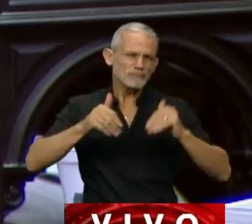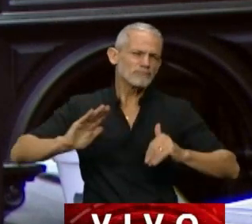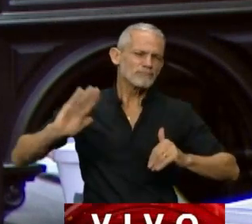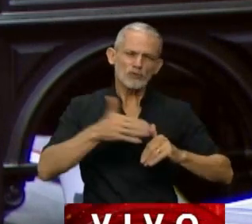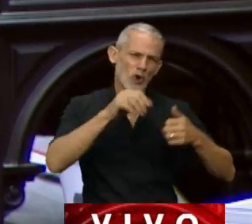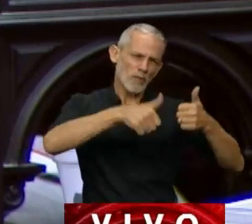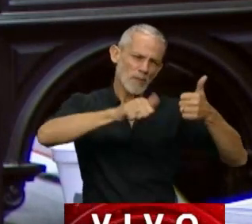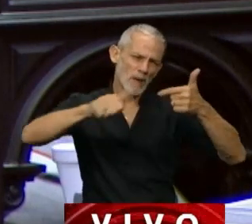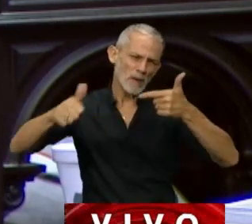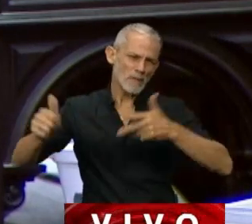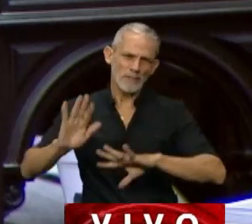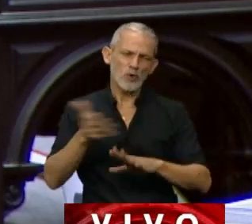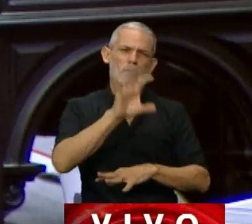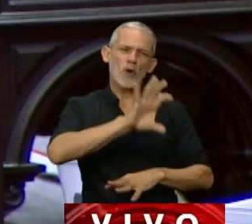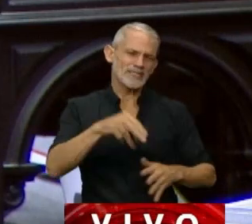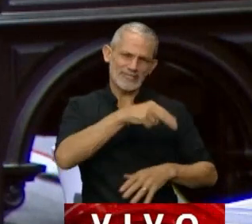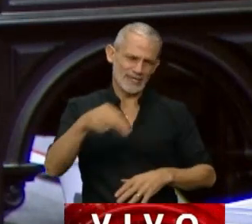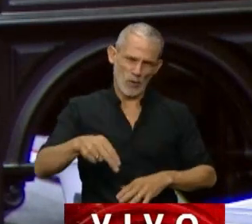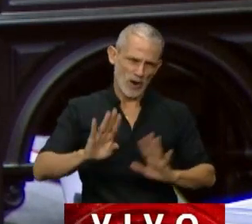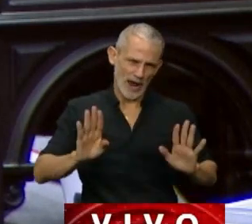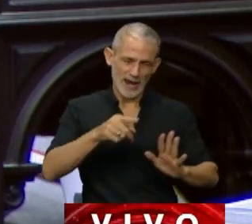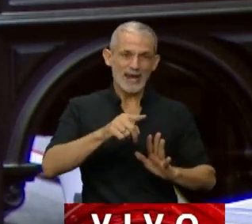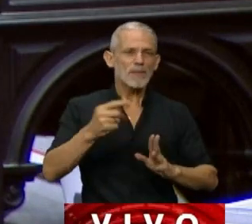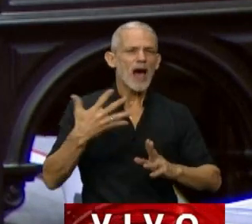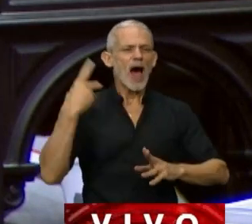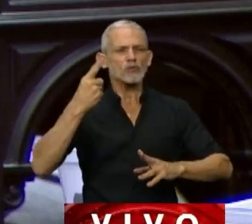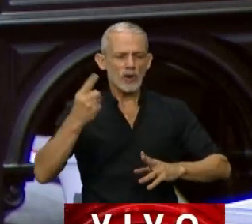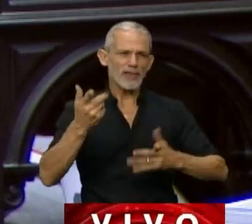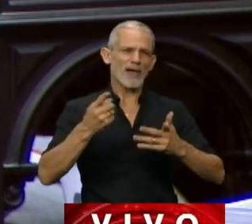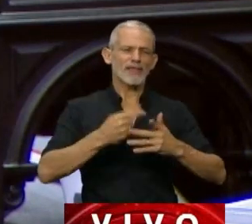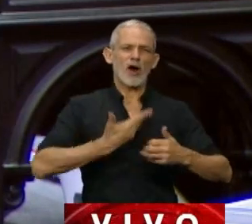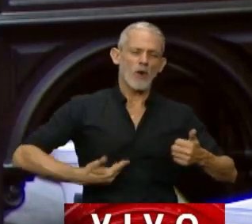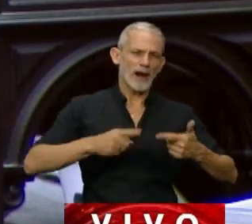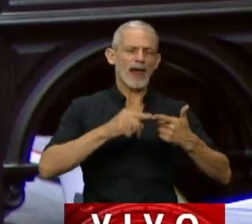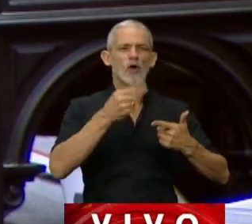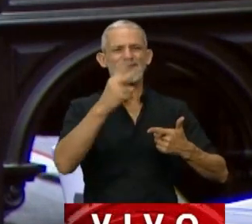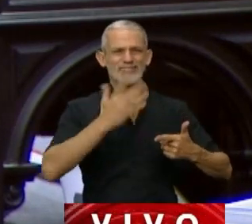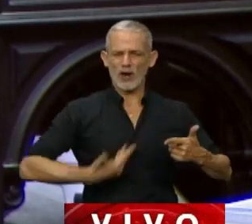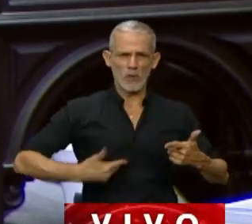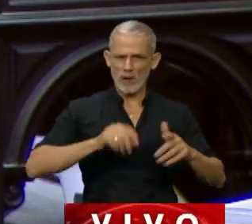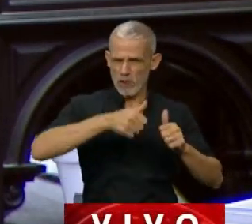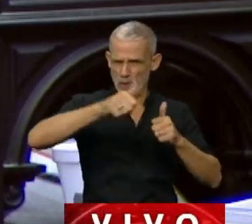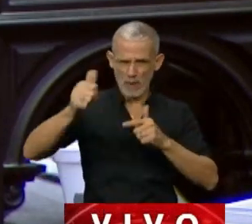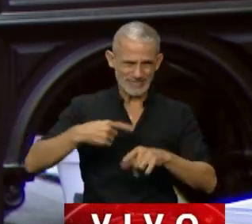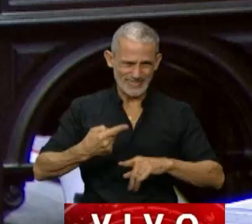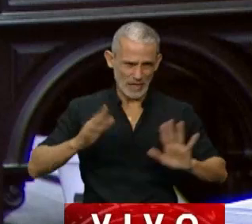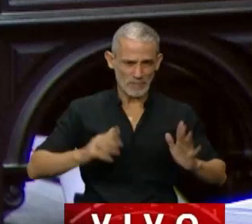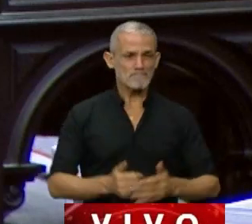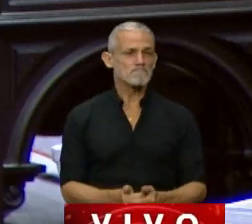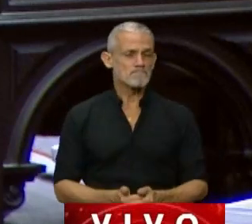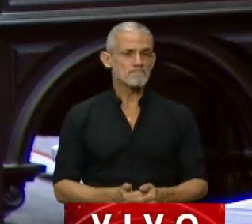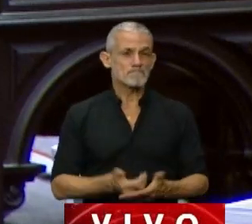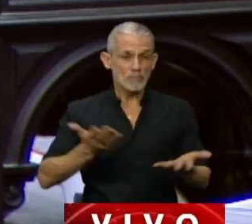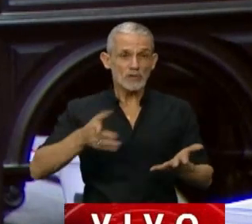elecciones en la provincia del Neuquén para autoridades de gobernador y vicegobernador. Por eso, en